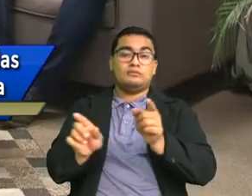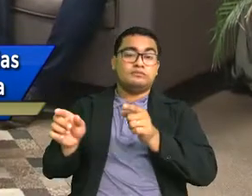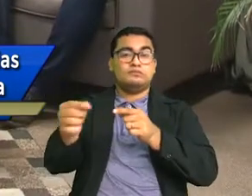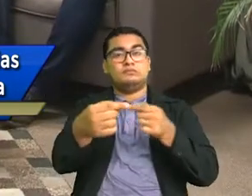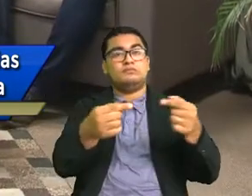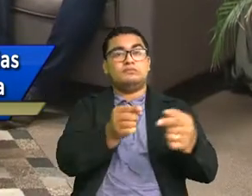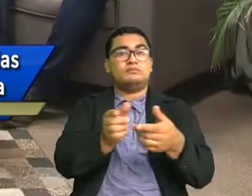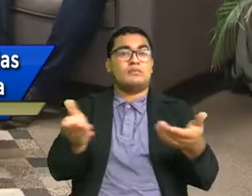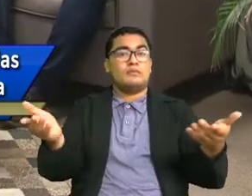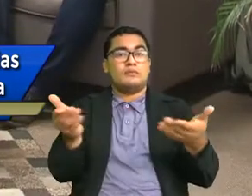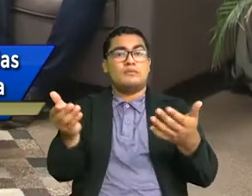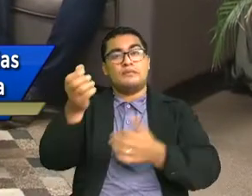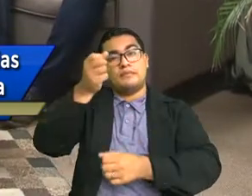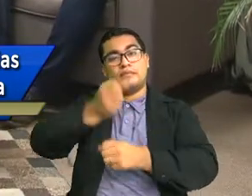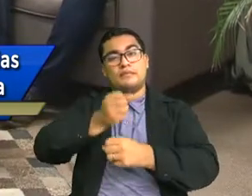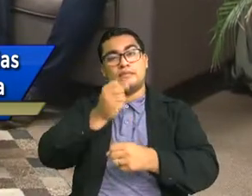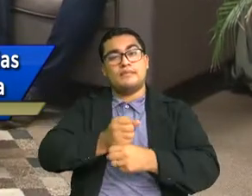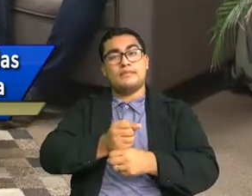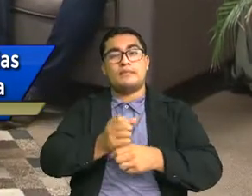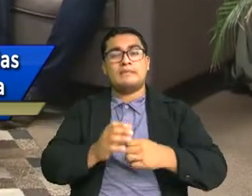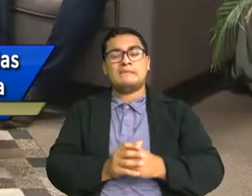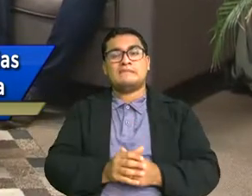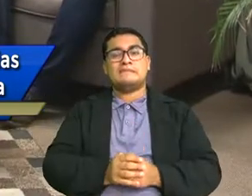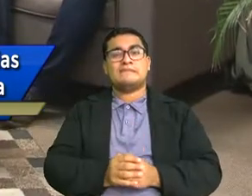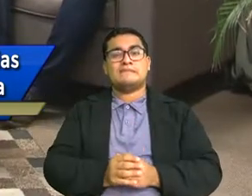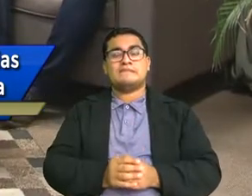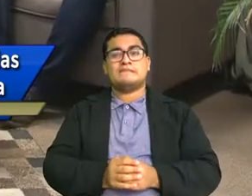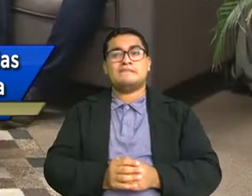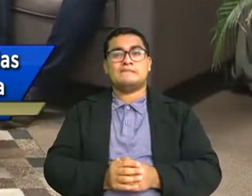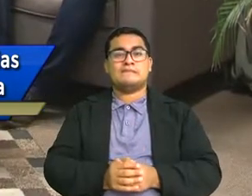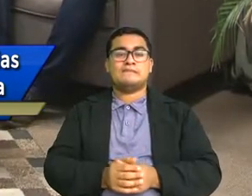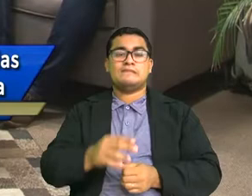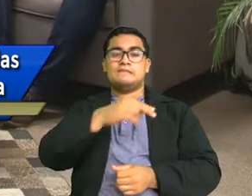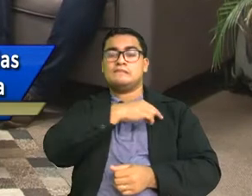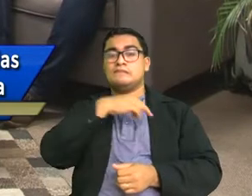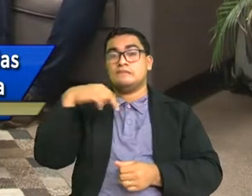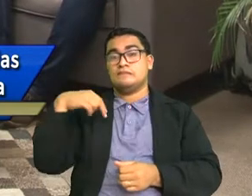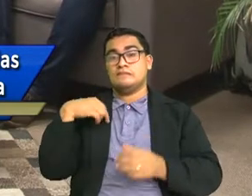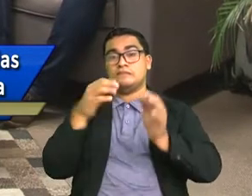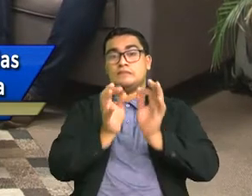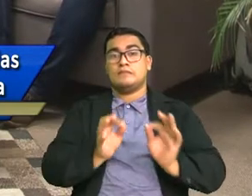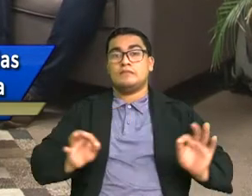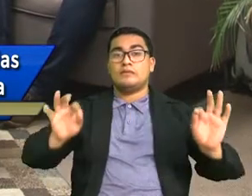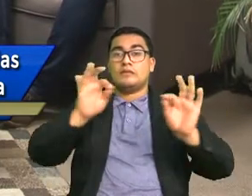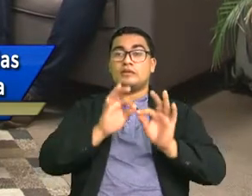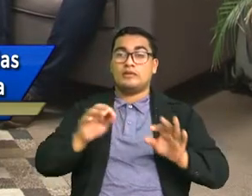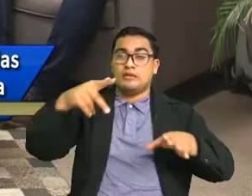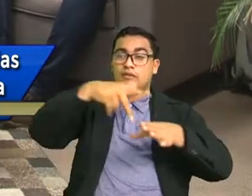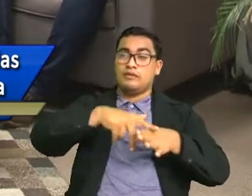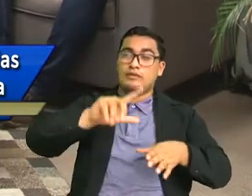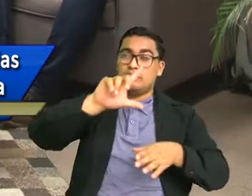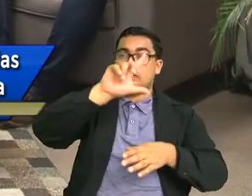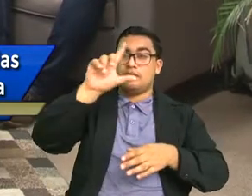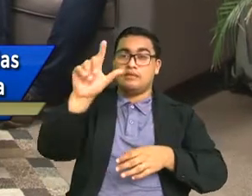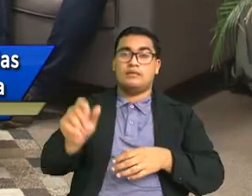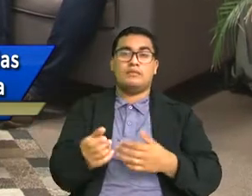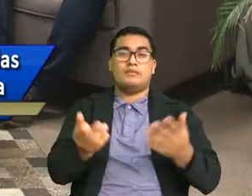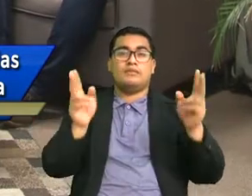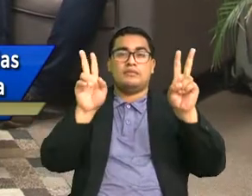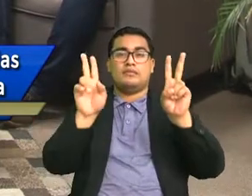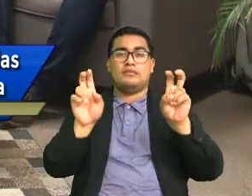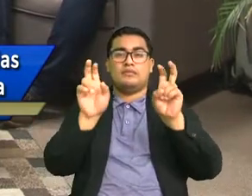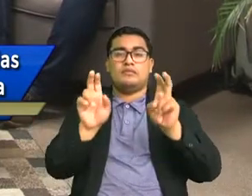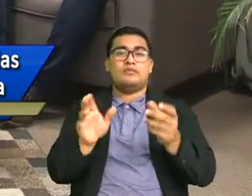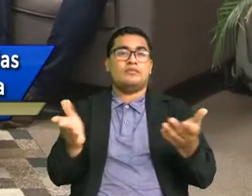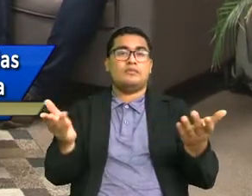buenas estrategias de trabajo por ejemplo para nosotros ha sido muy relevante en el campo este el tema del acompañamiento por ejemplo haciendo